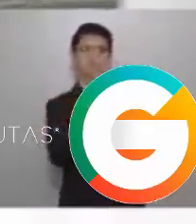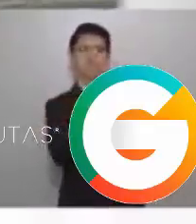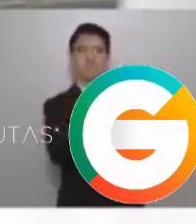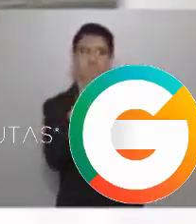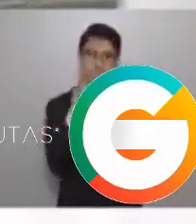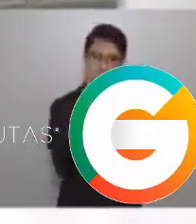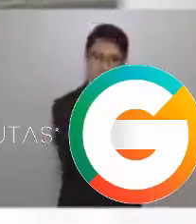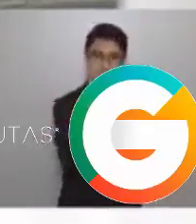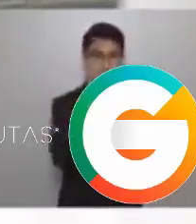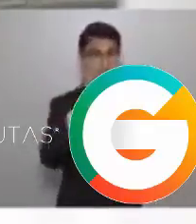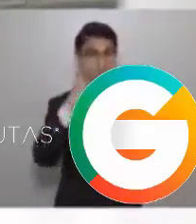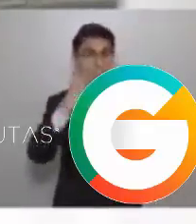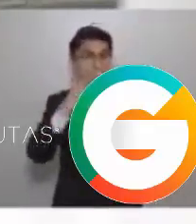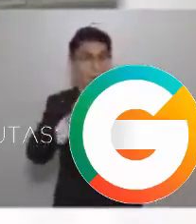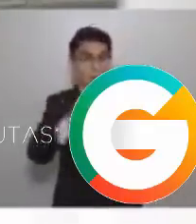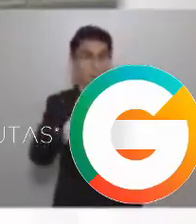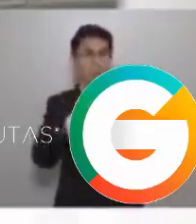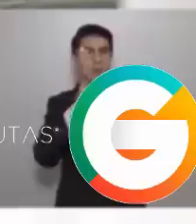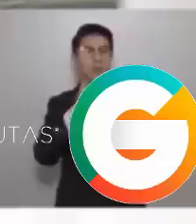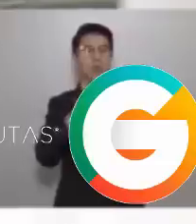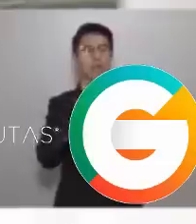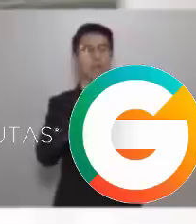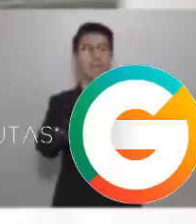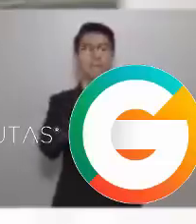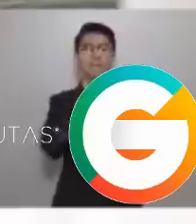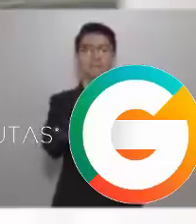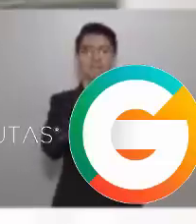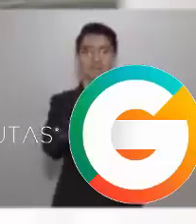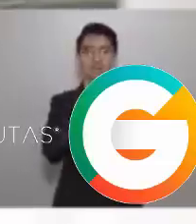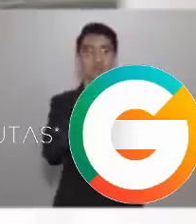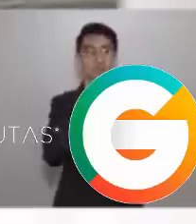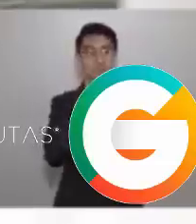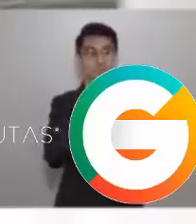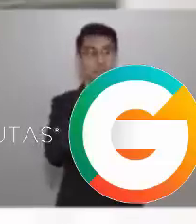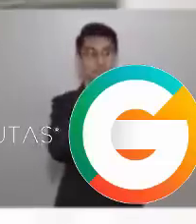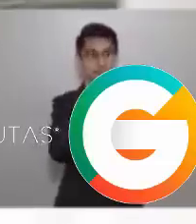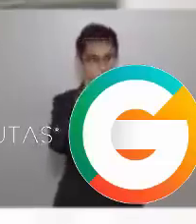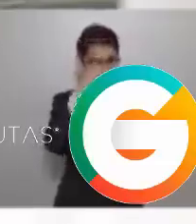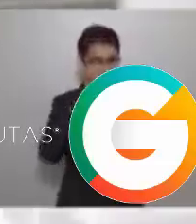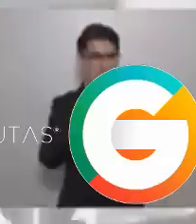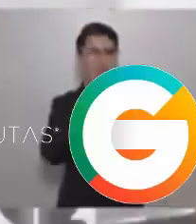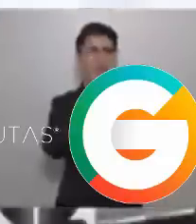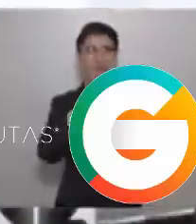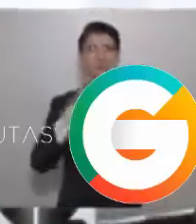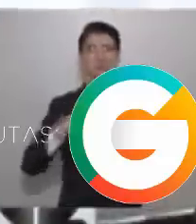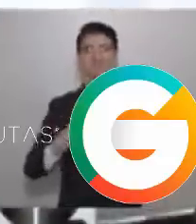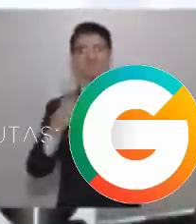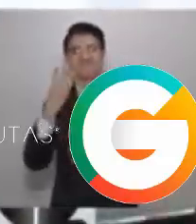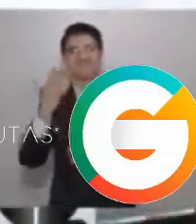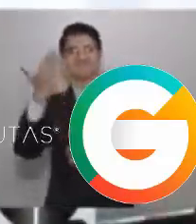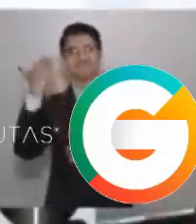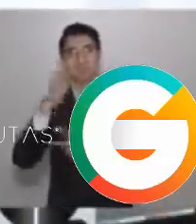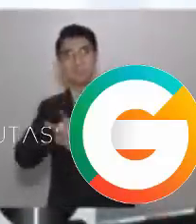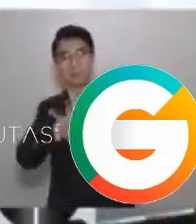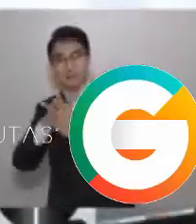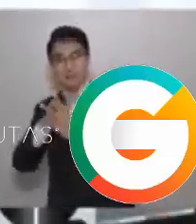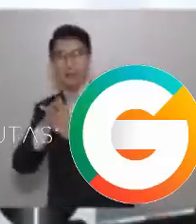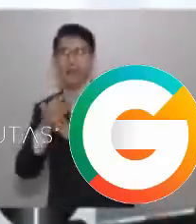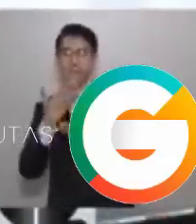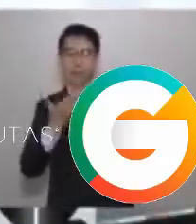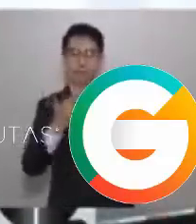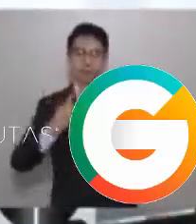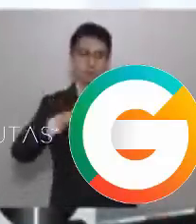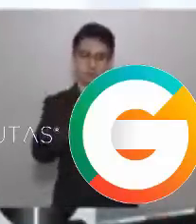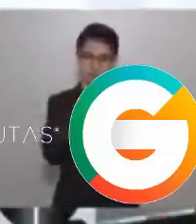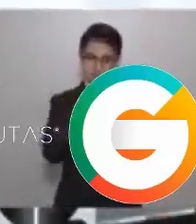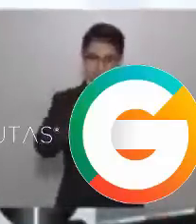investigaciones, al menos por el delito de homicidio. De manera tal que dentro de aquellas investigaciones se estima importante